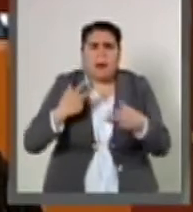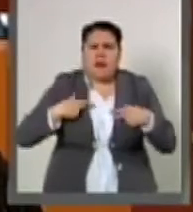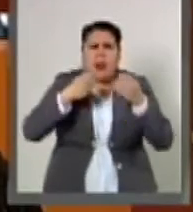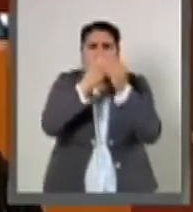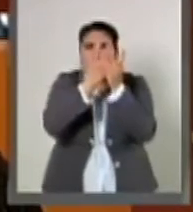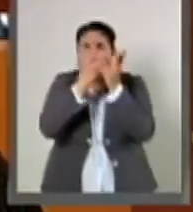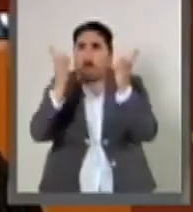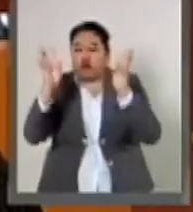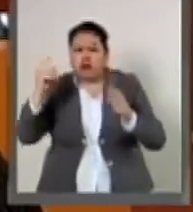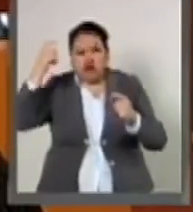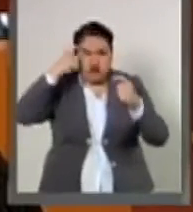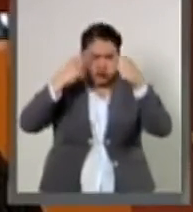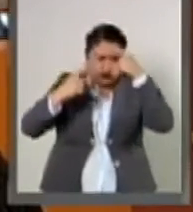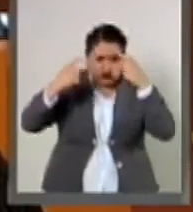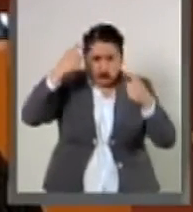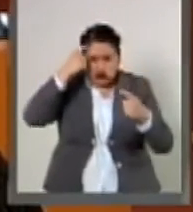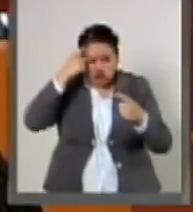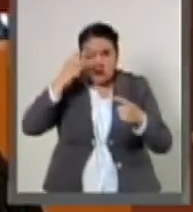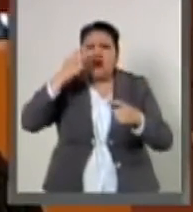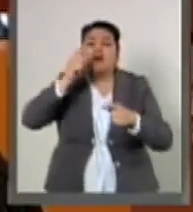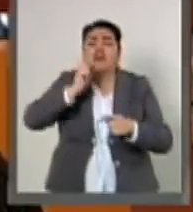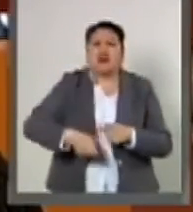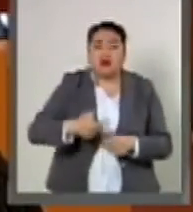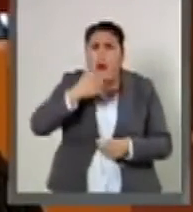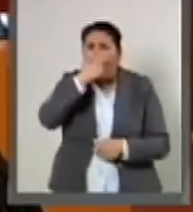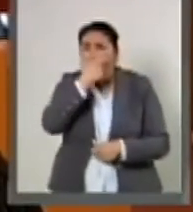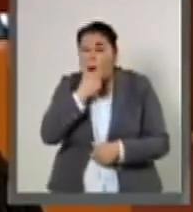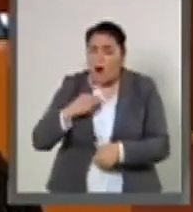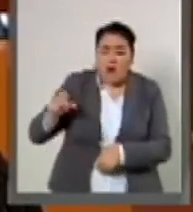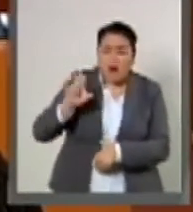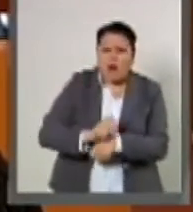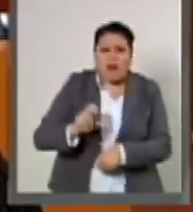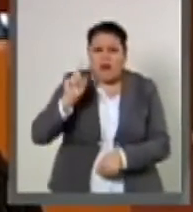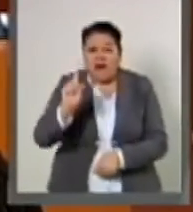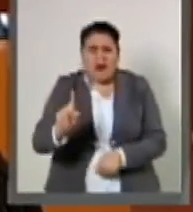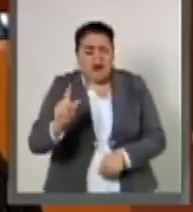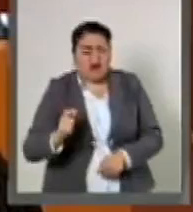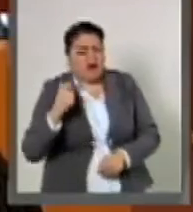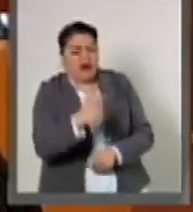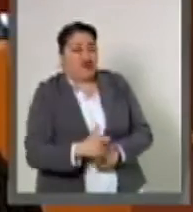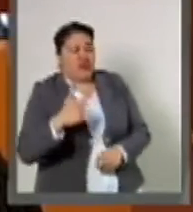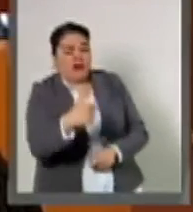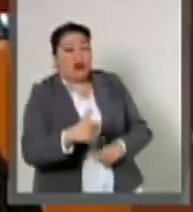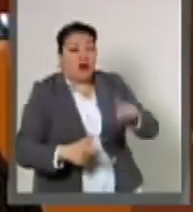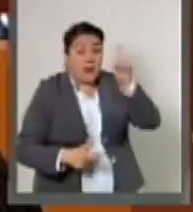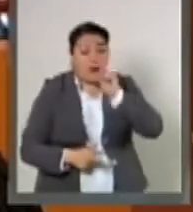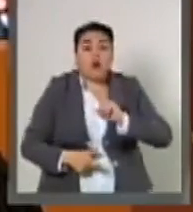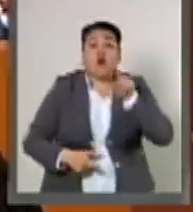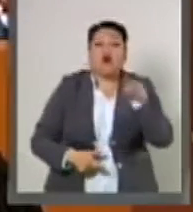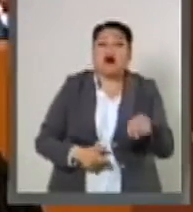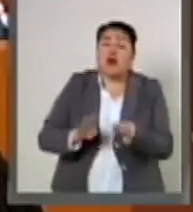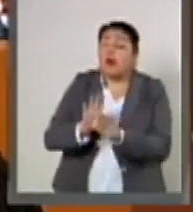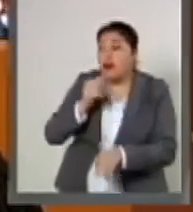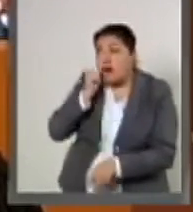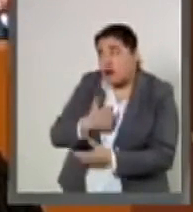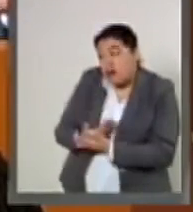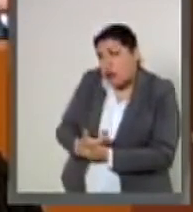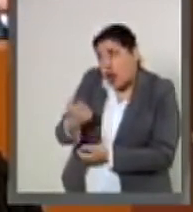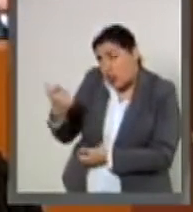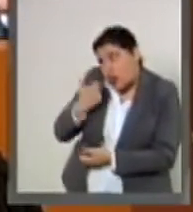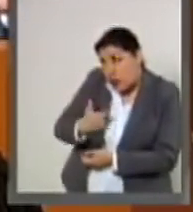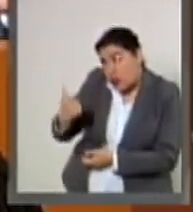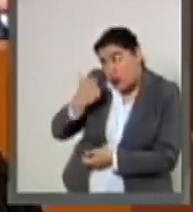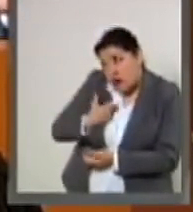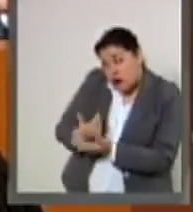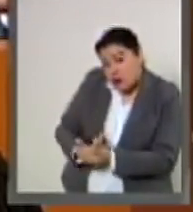sociedad continúe permeando la idea de que el varón es proveedor, mientras que la mujer es la que depende del